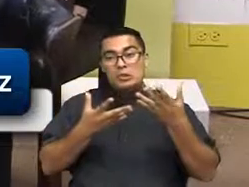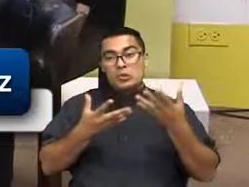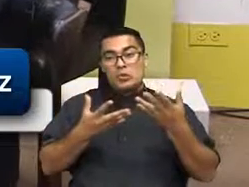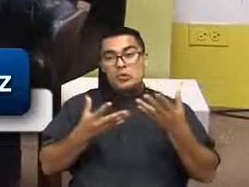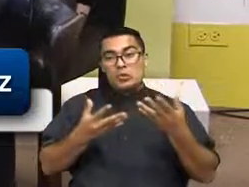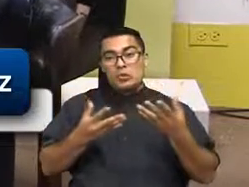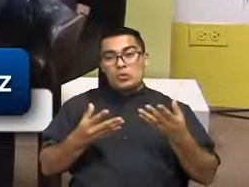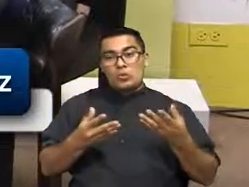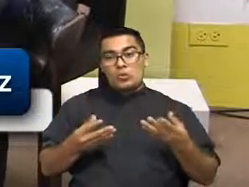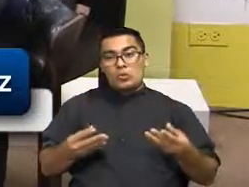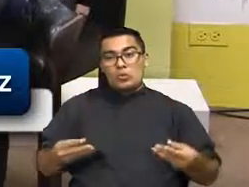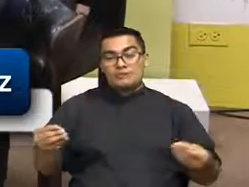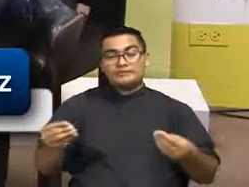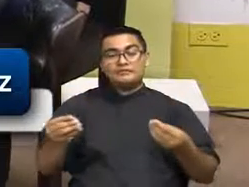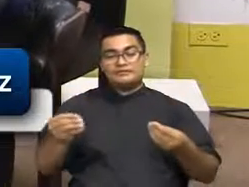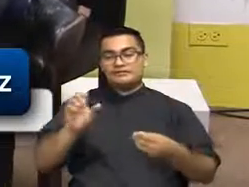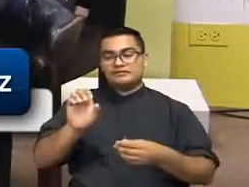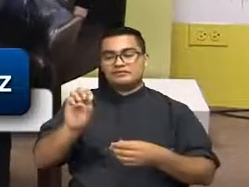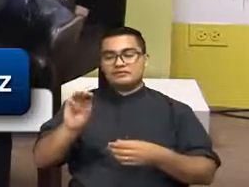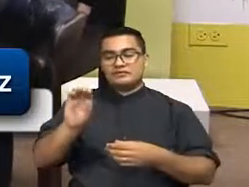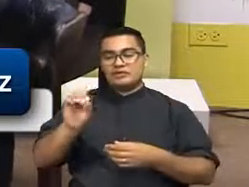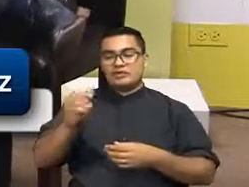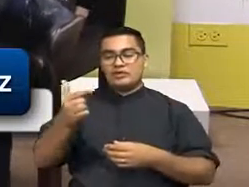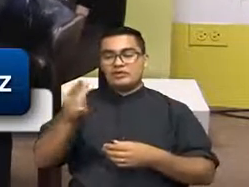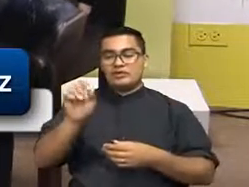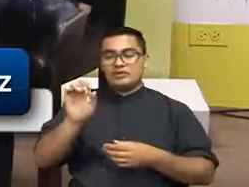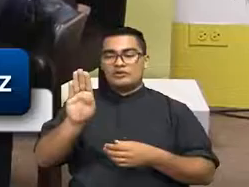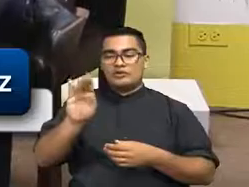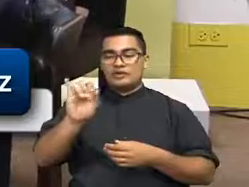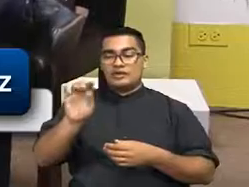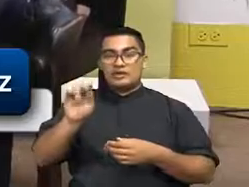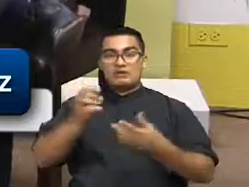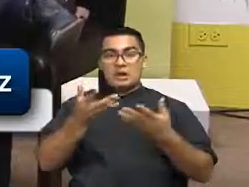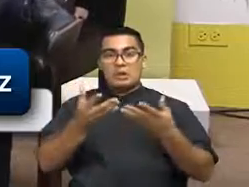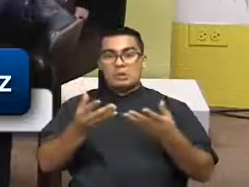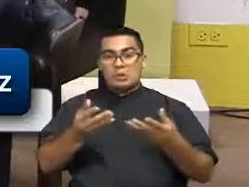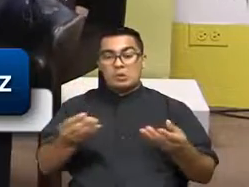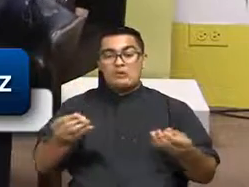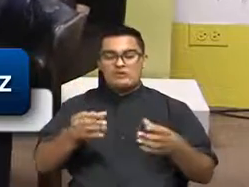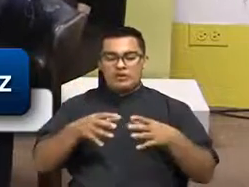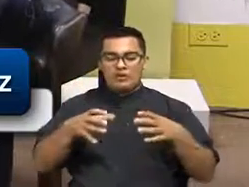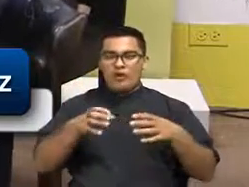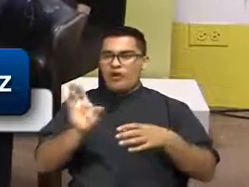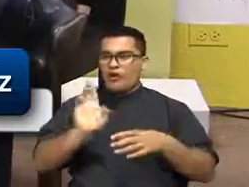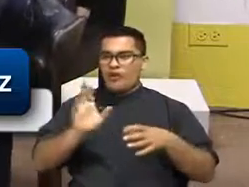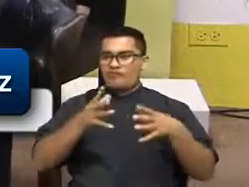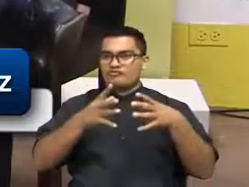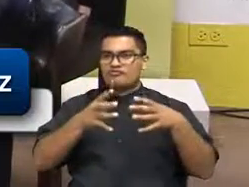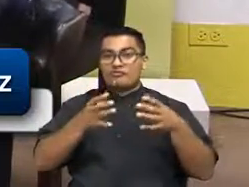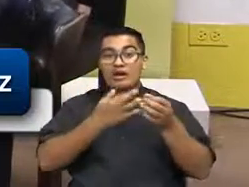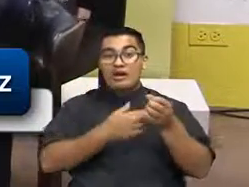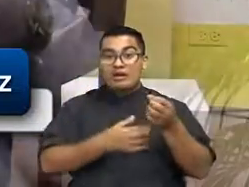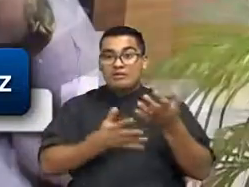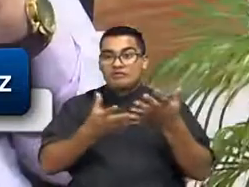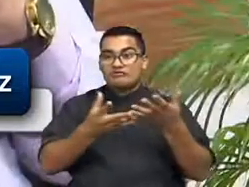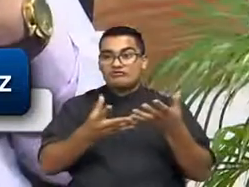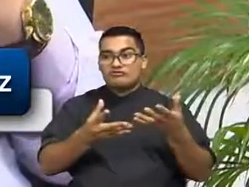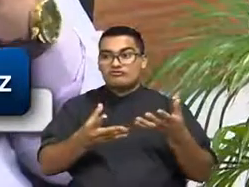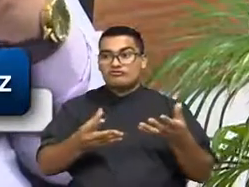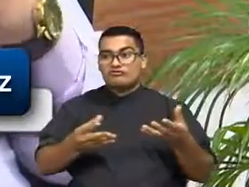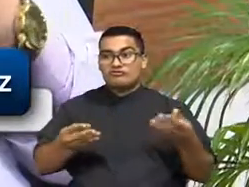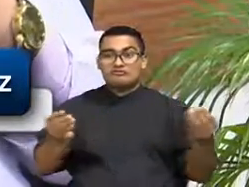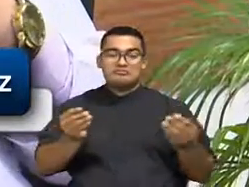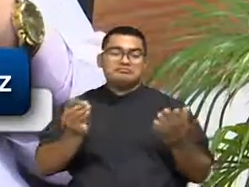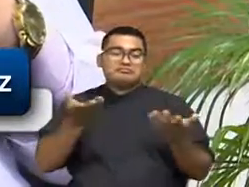disminución de la que es la hemoglobina, disminución de lo que es la concentración de glóbulos rojos. ¿Qué tan frecuente es? Es muy frecuente en nuestra población.